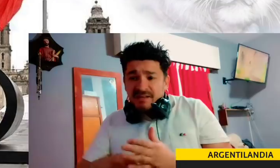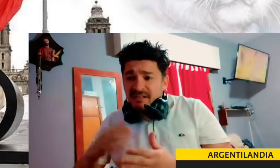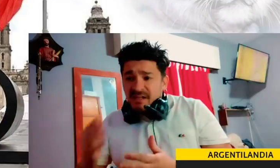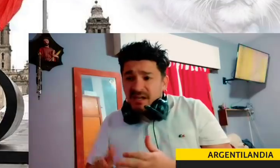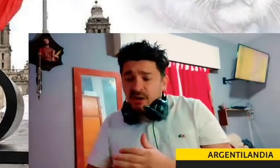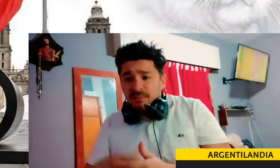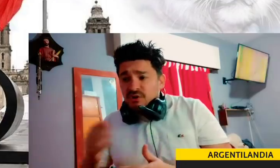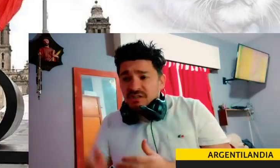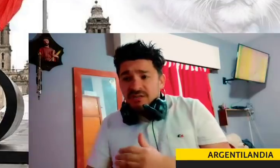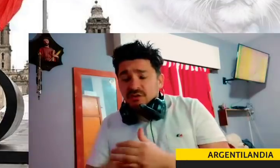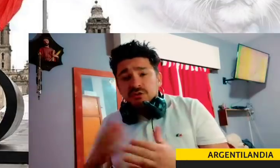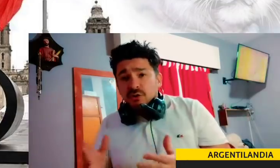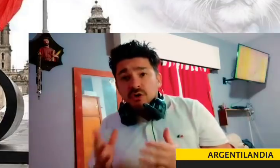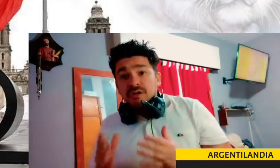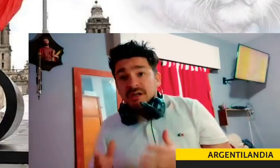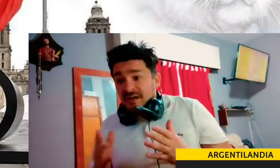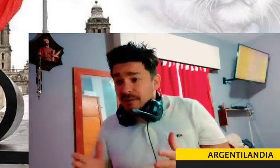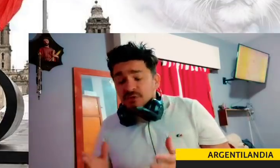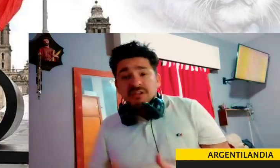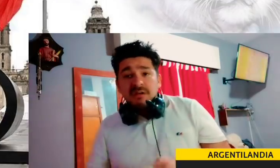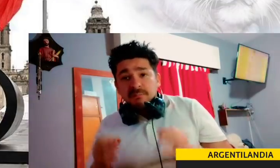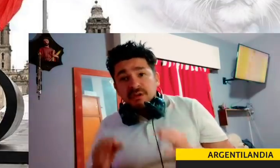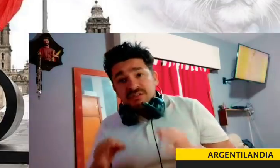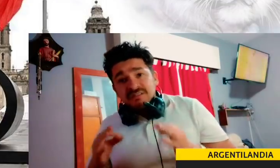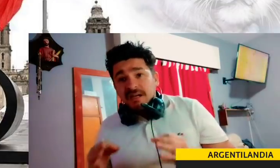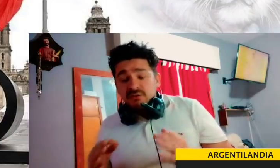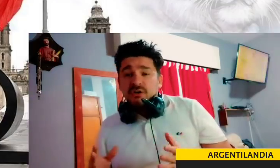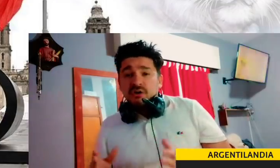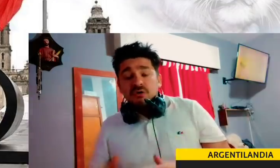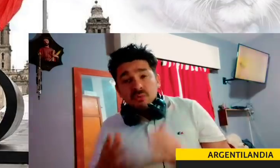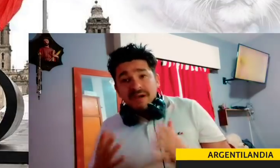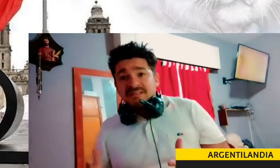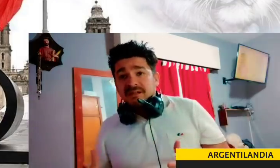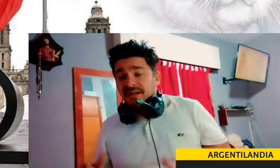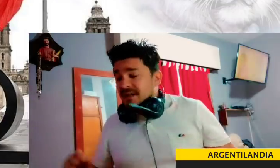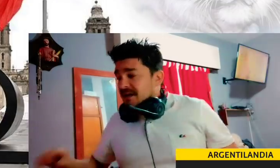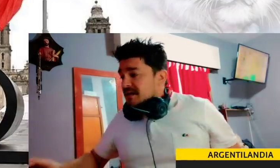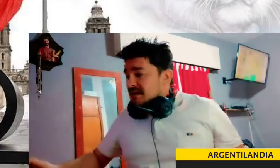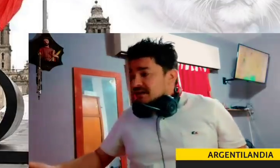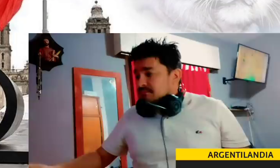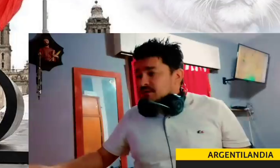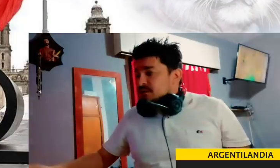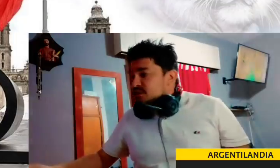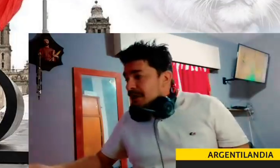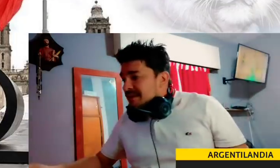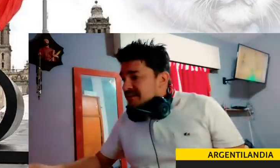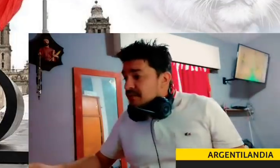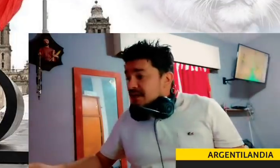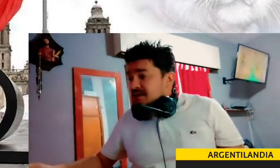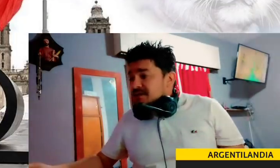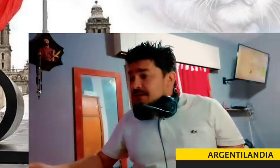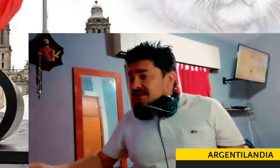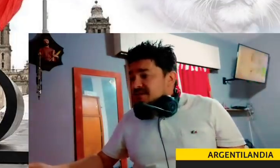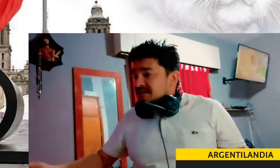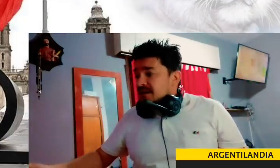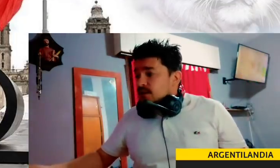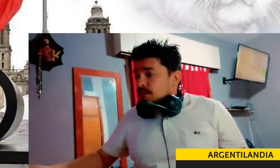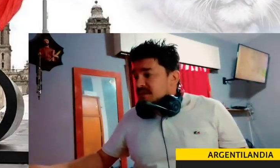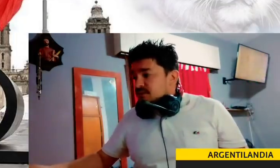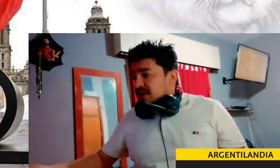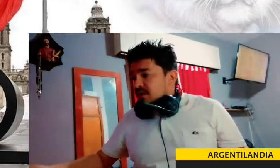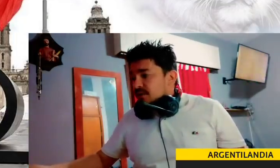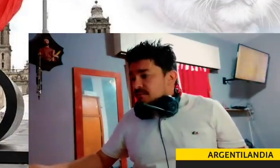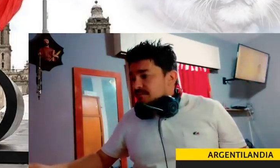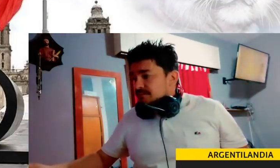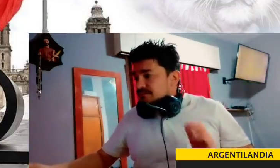Podemos pensar en el dinero, proyectos, todo lo que querramos, pero sin salud, loco, no hacen nada. Vamos a escuchar a Marcelo Ebrard y al presidente